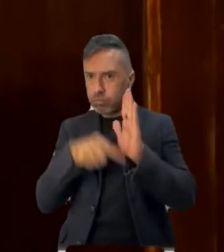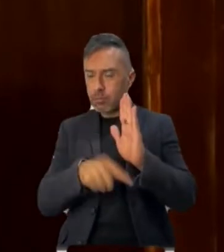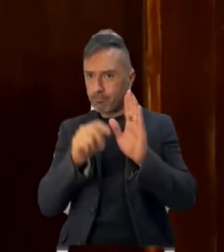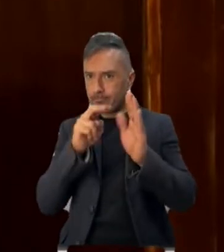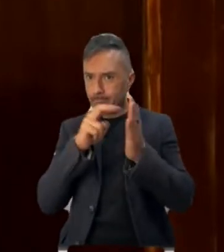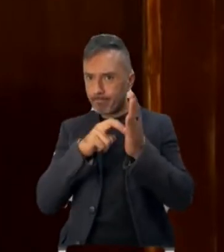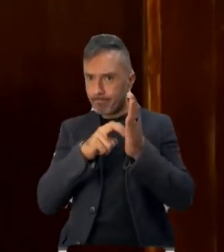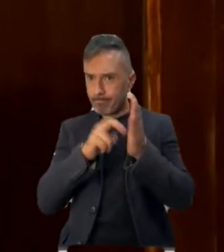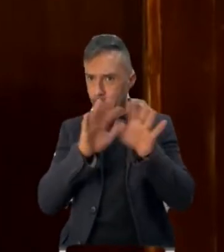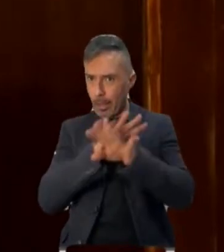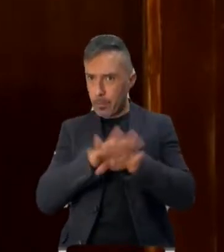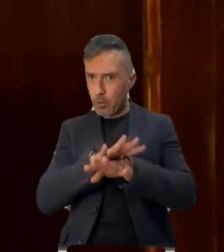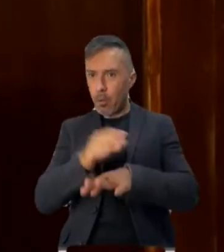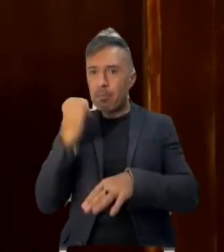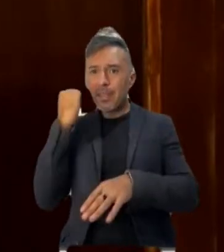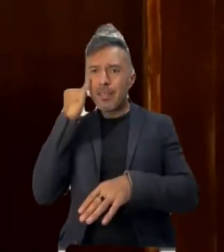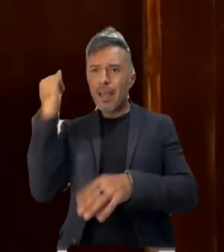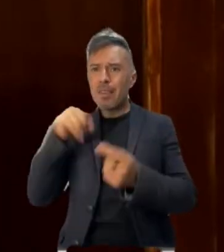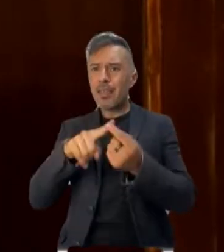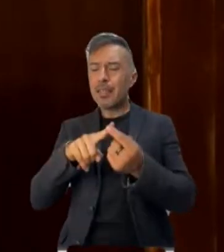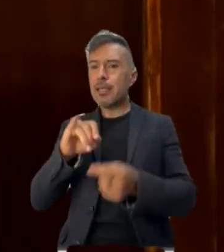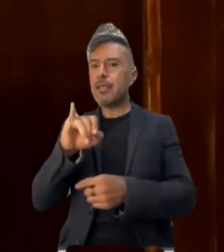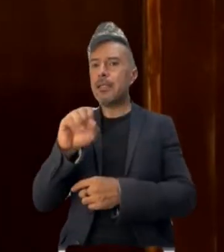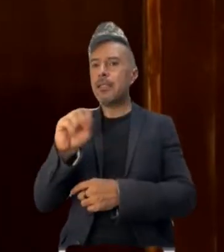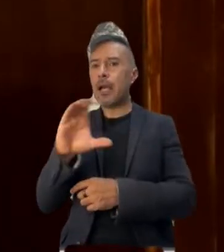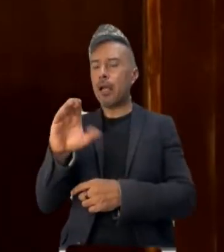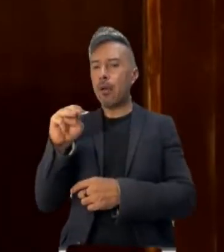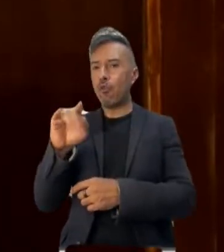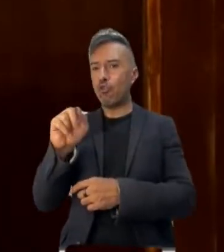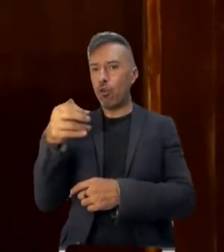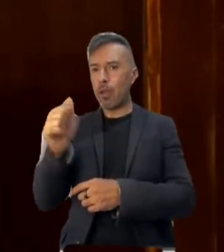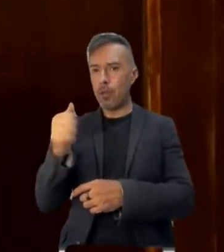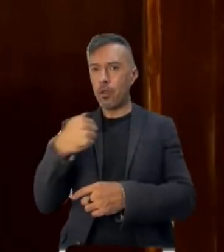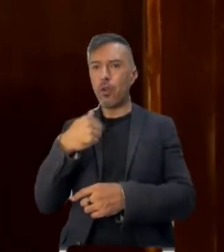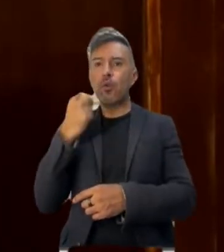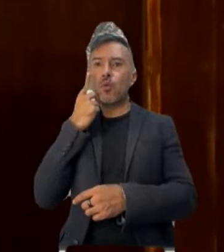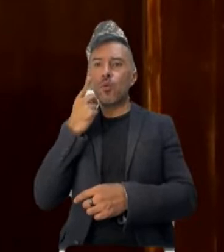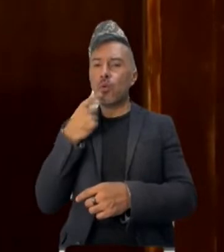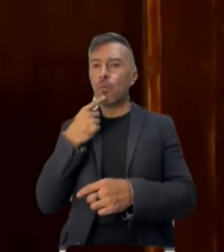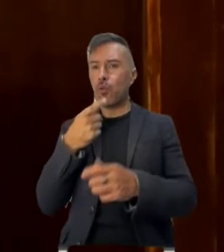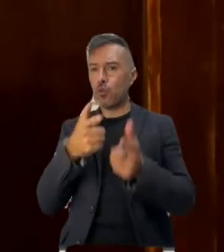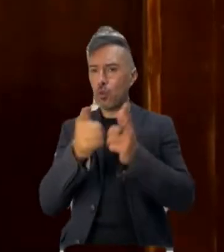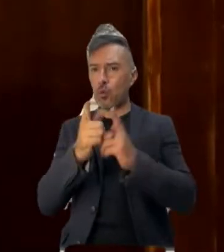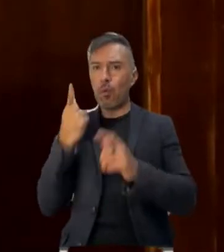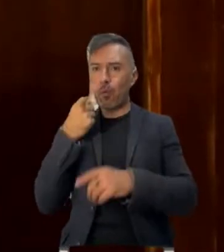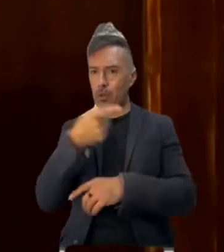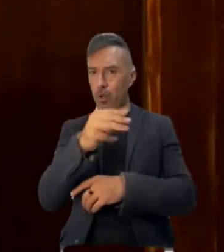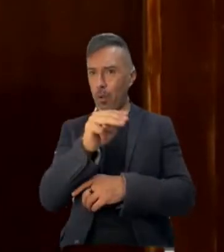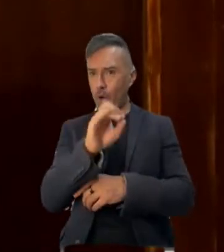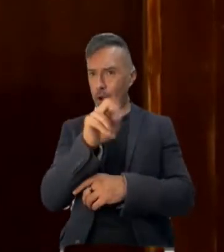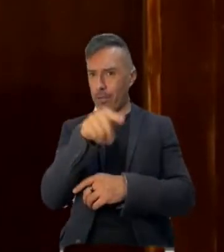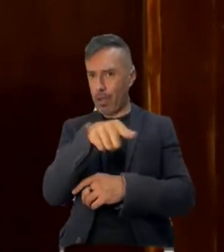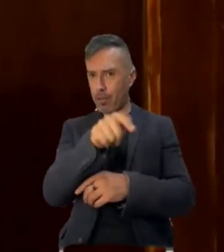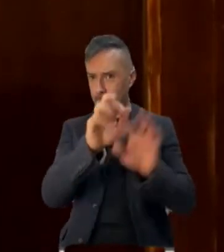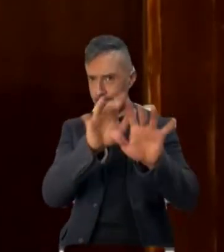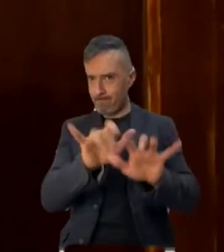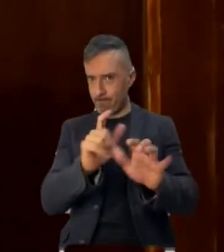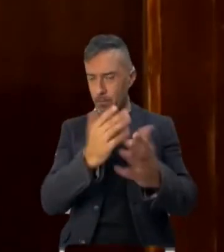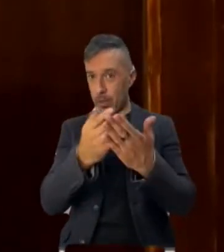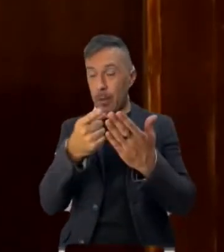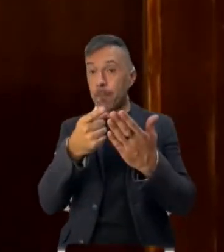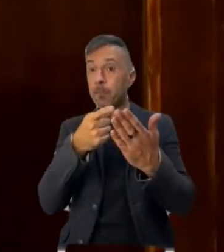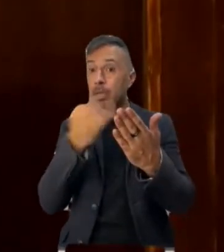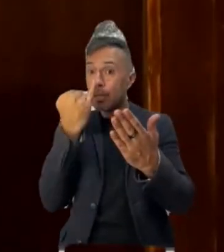el diputado Isaac Martín Montoya Márquez, del Grupo Parlamentario del Partido Morena. Sustanciado el estudio de la iniciativa